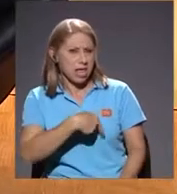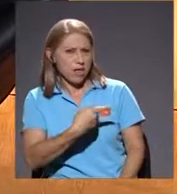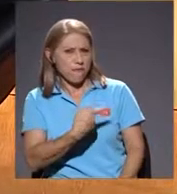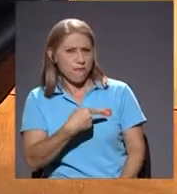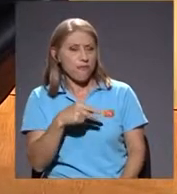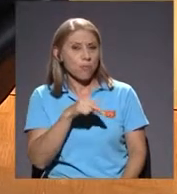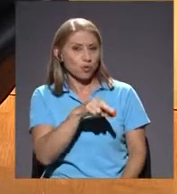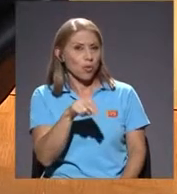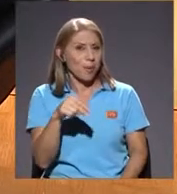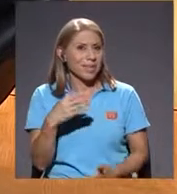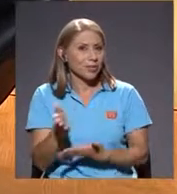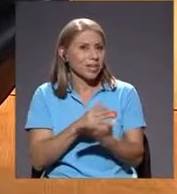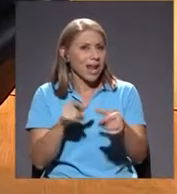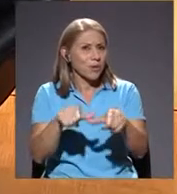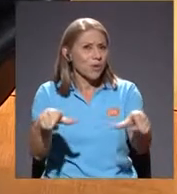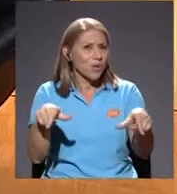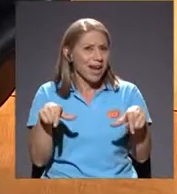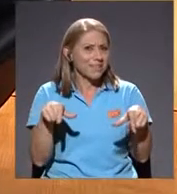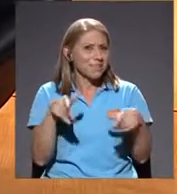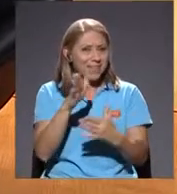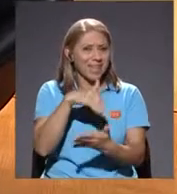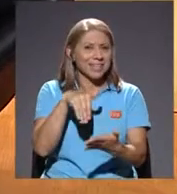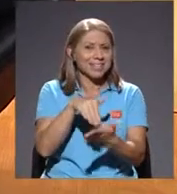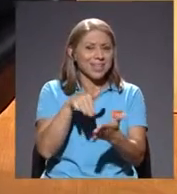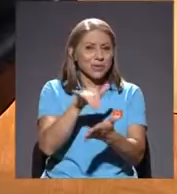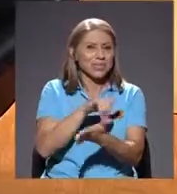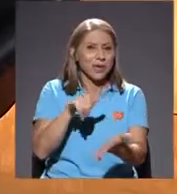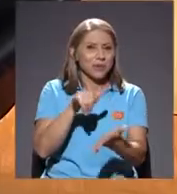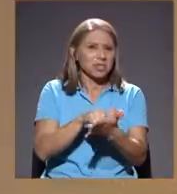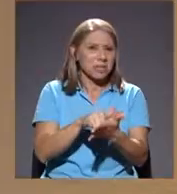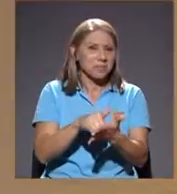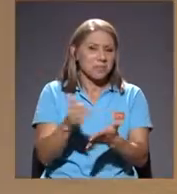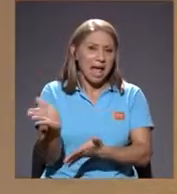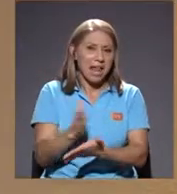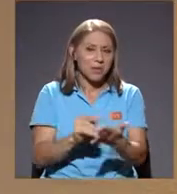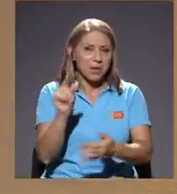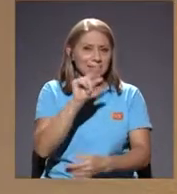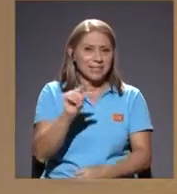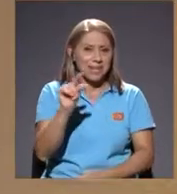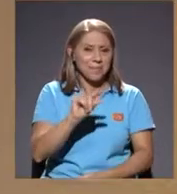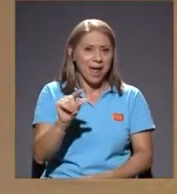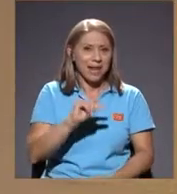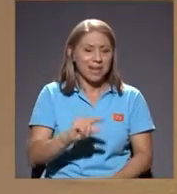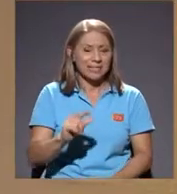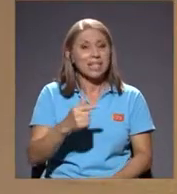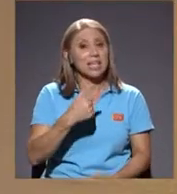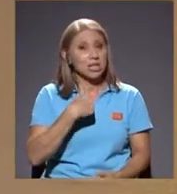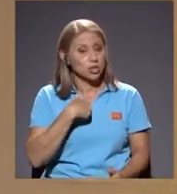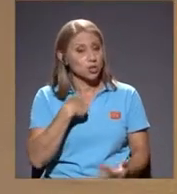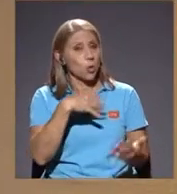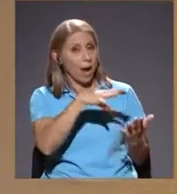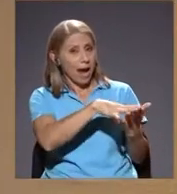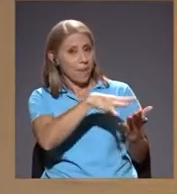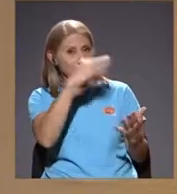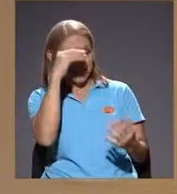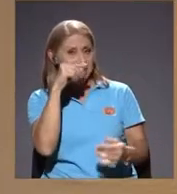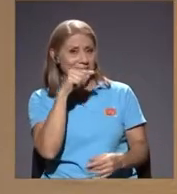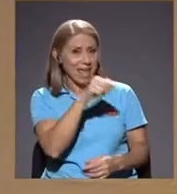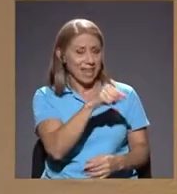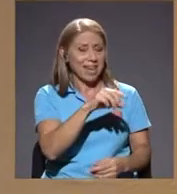en el centro de san josé por algunas semanas y yo aprendí de él y de